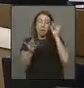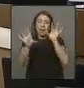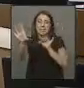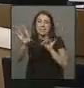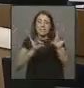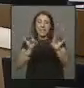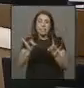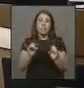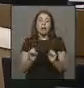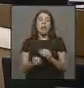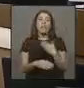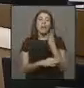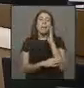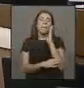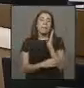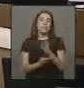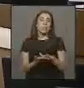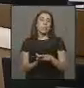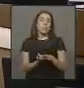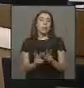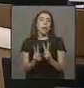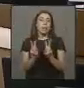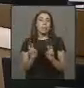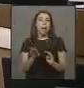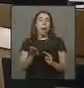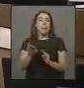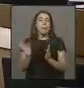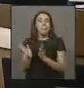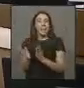selección a estos beneficios. Por ejemplo, en